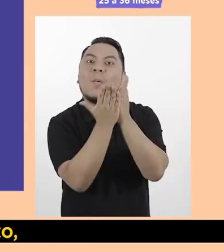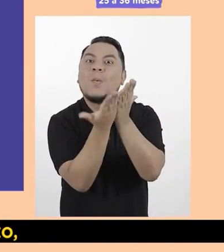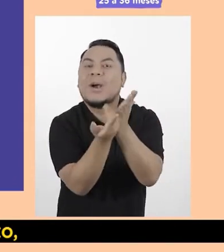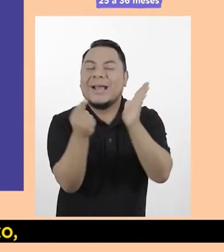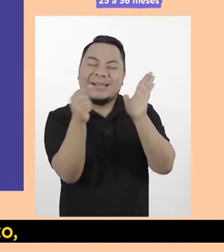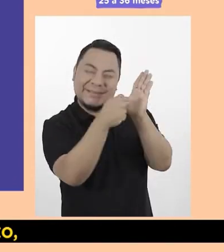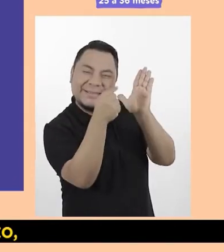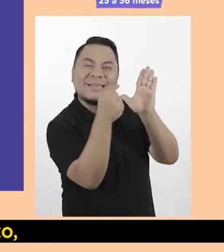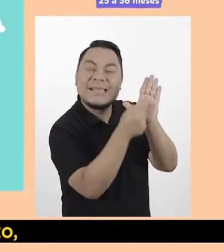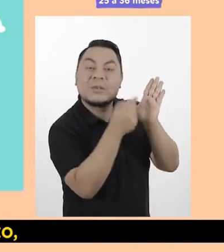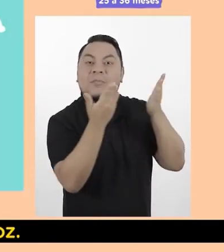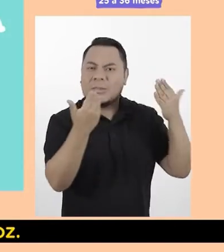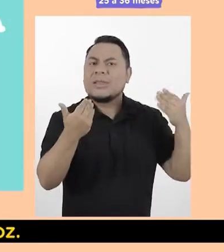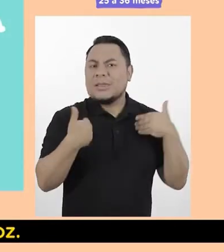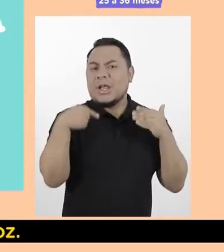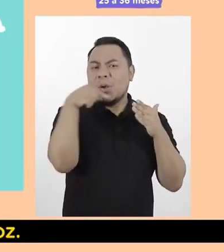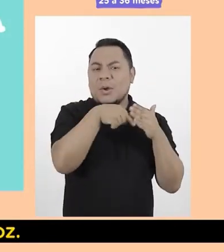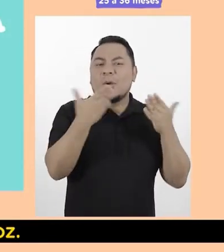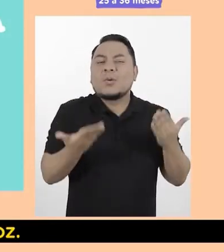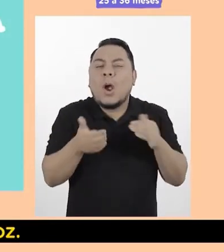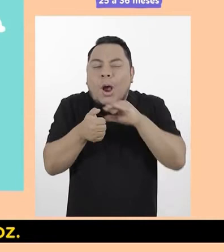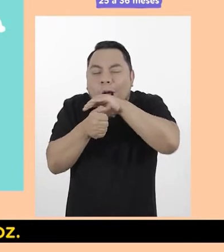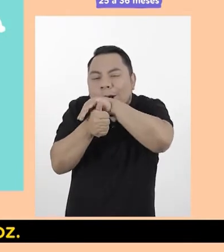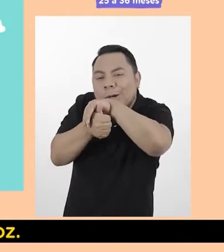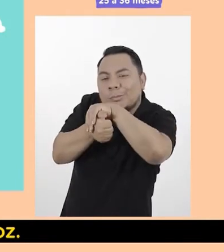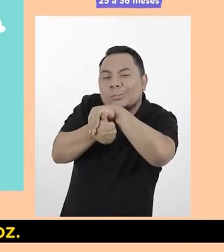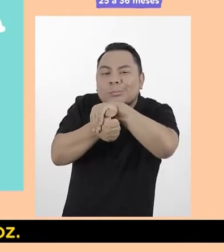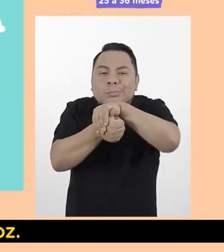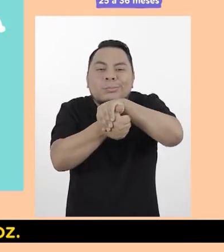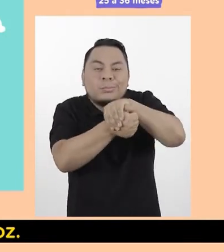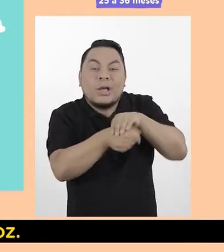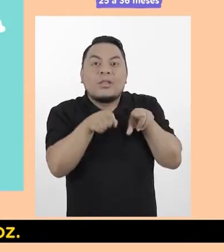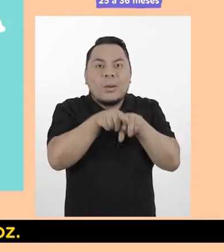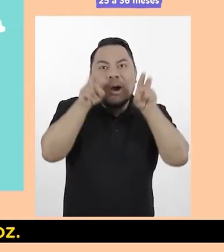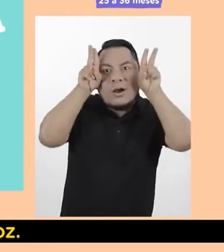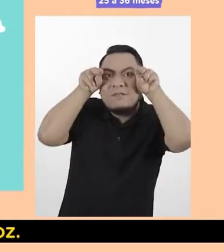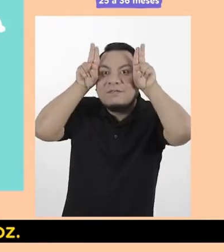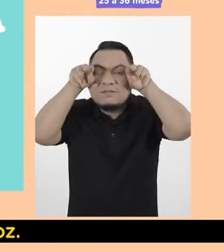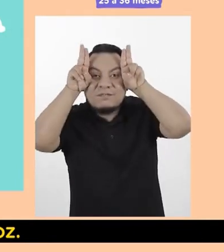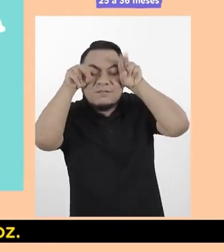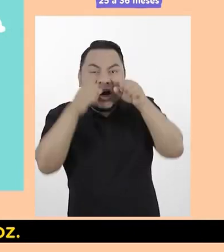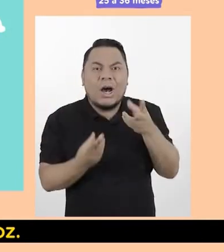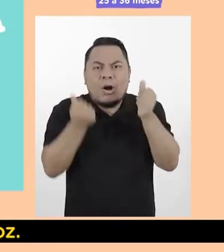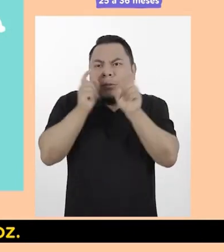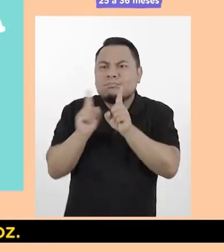este cuento viene la tortuga y la